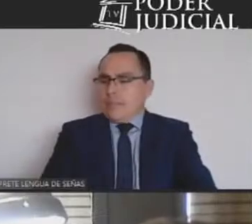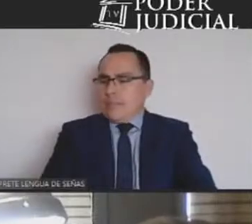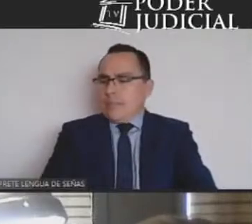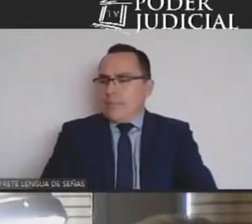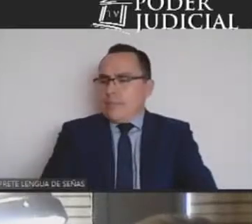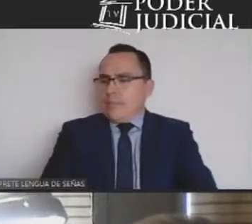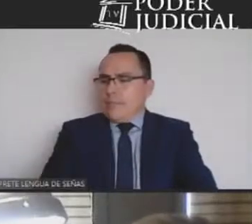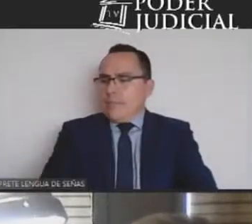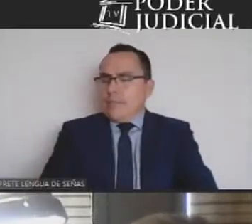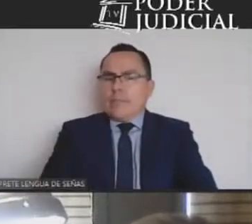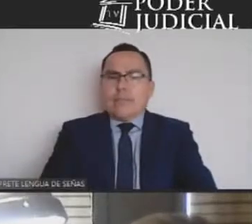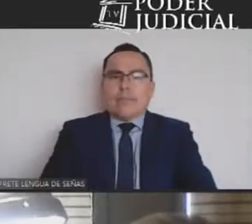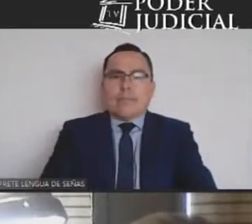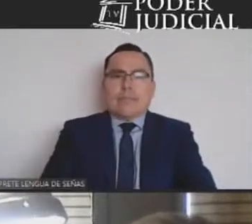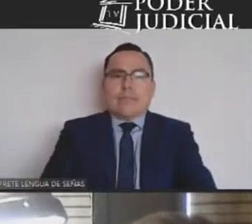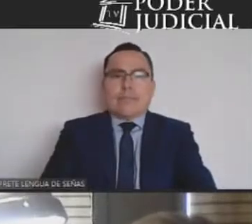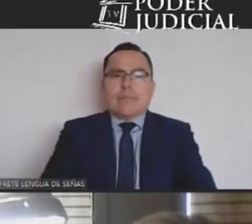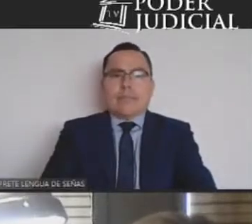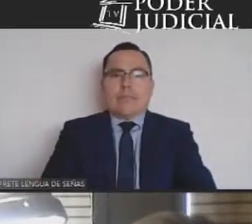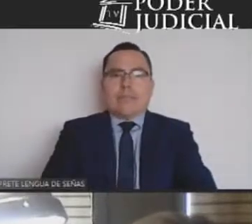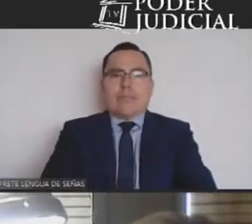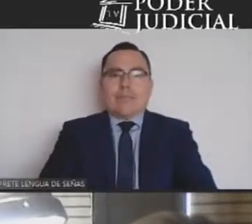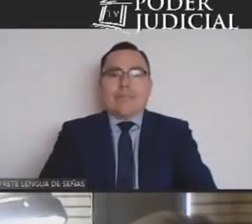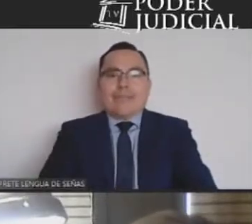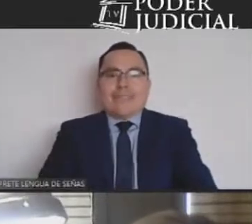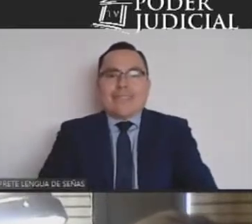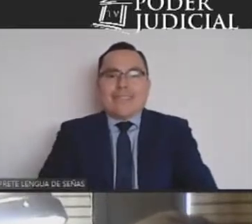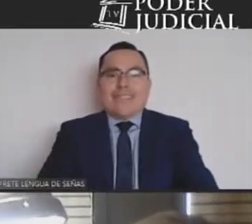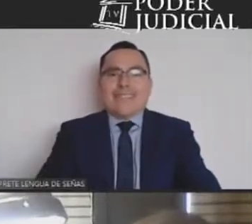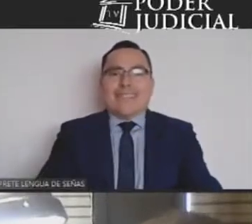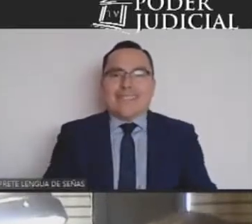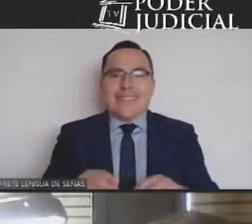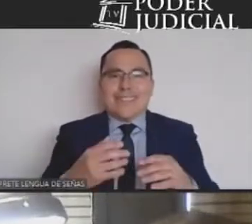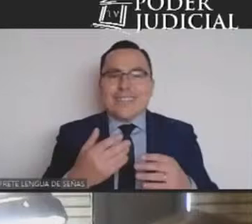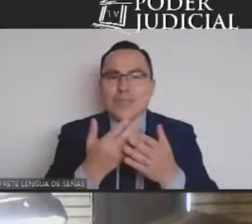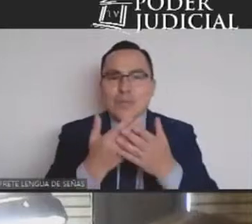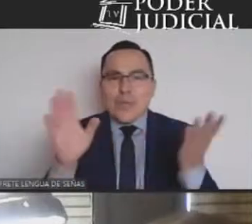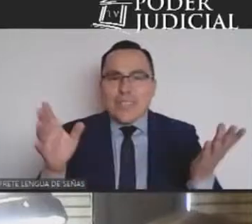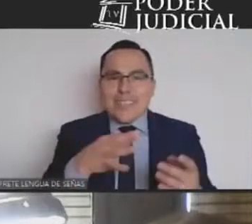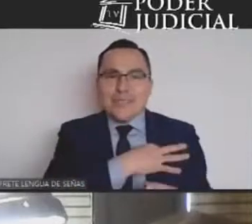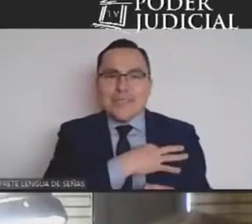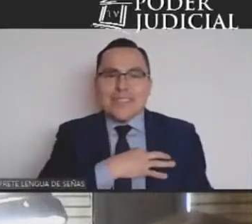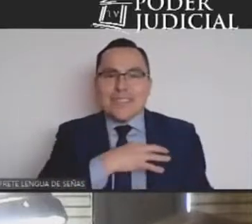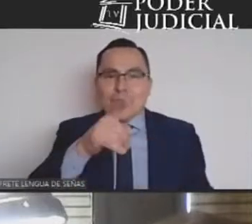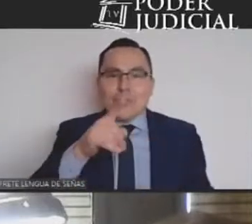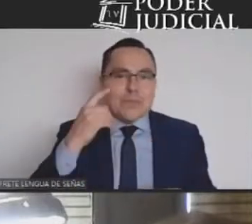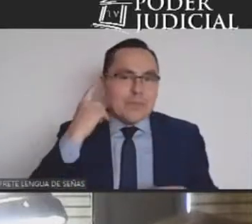Cualquiera de los ministros que vaya a contestar, que active el micrófono, por favor. ¿Sí?